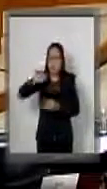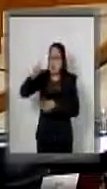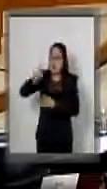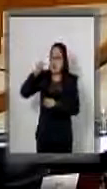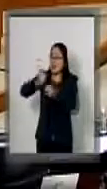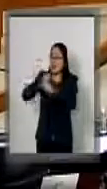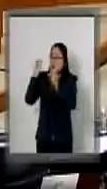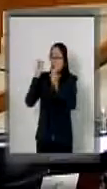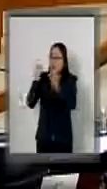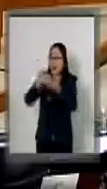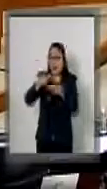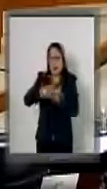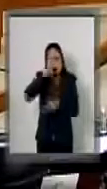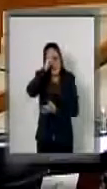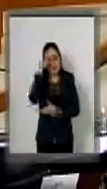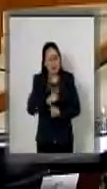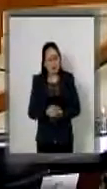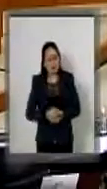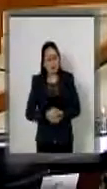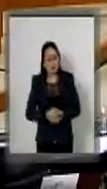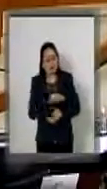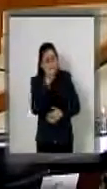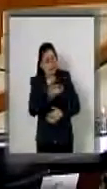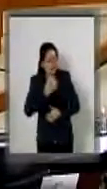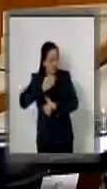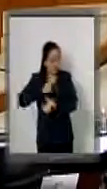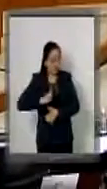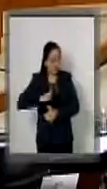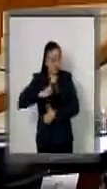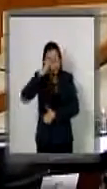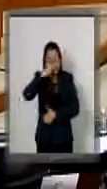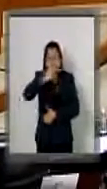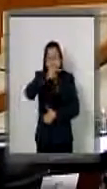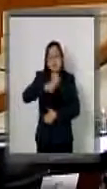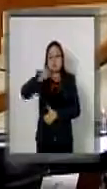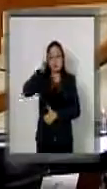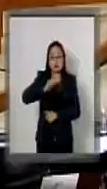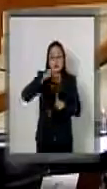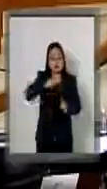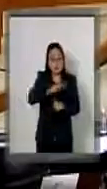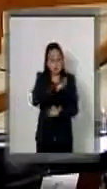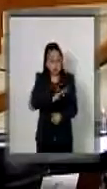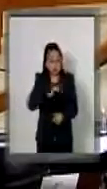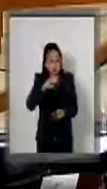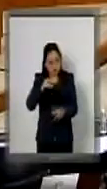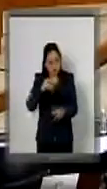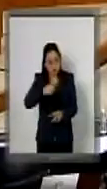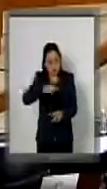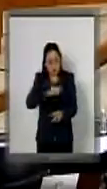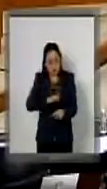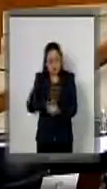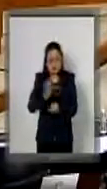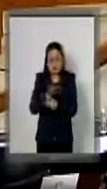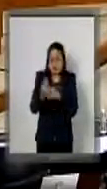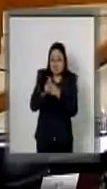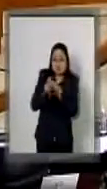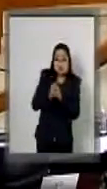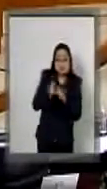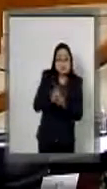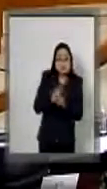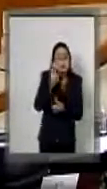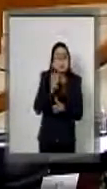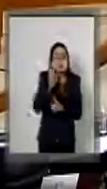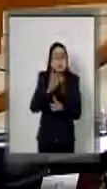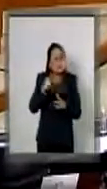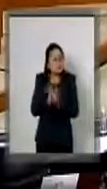20 años. Esa realidad, señoras y señores, no lo podemos ocultar. No se puede tapar